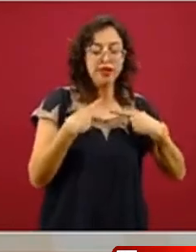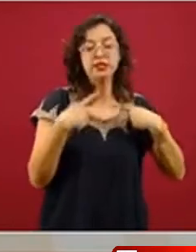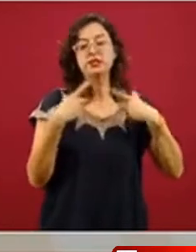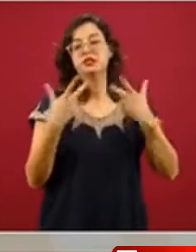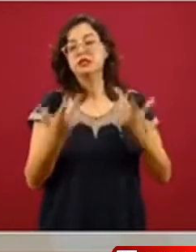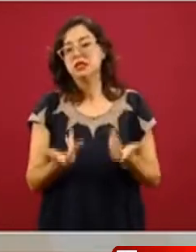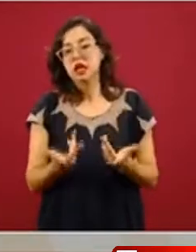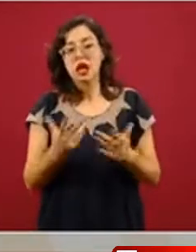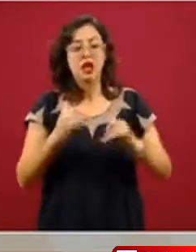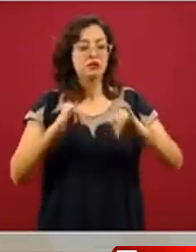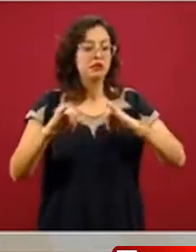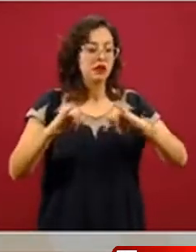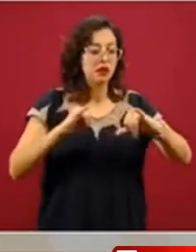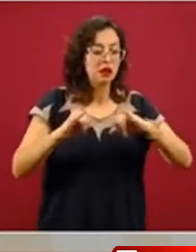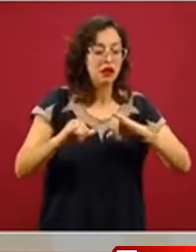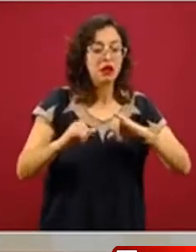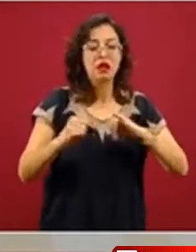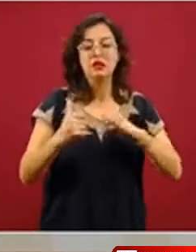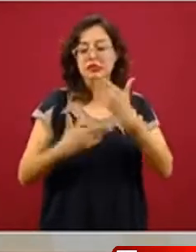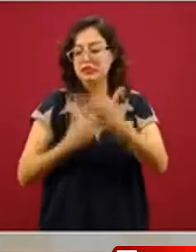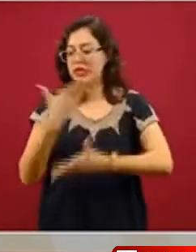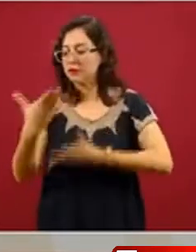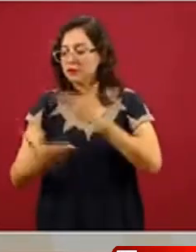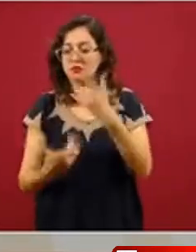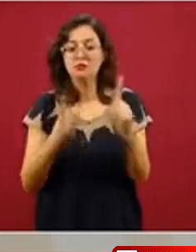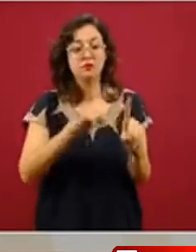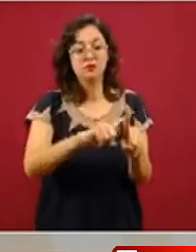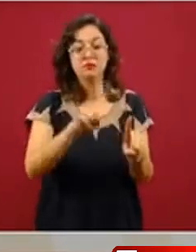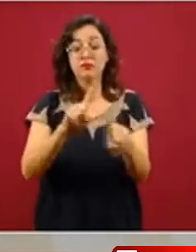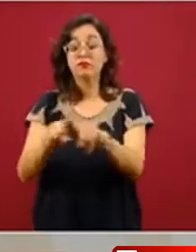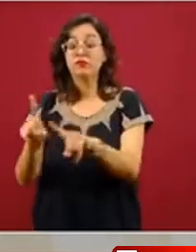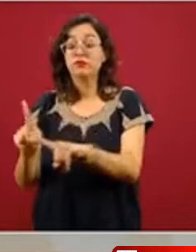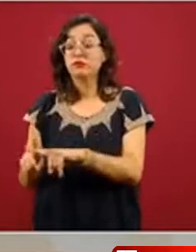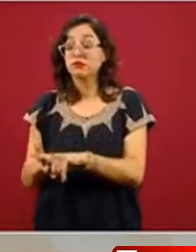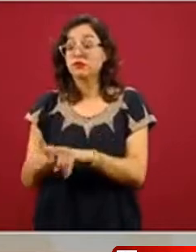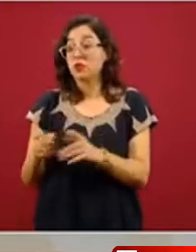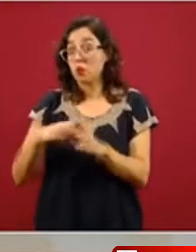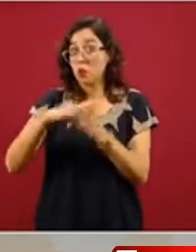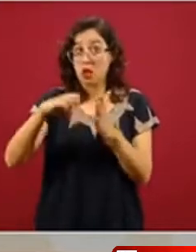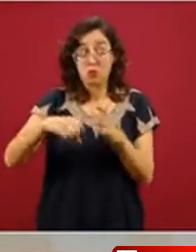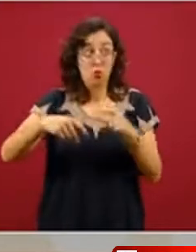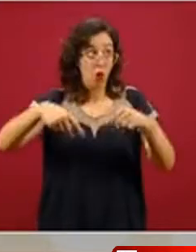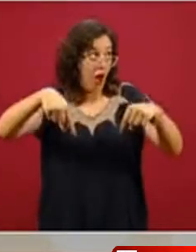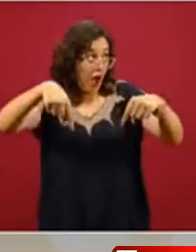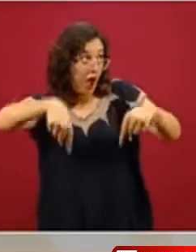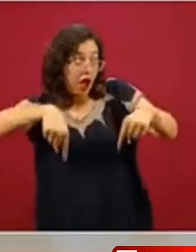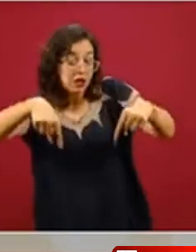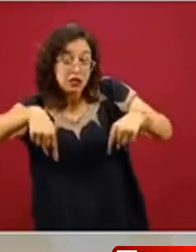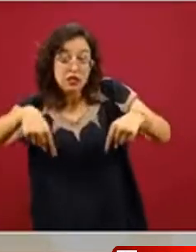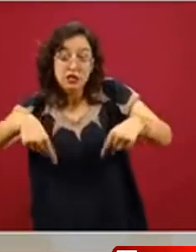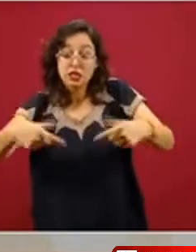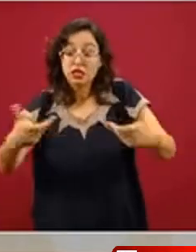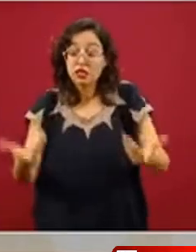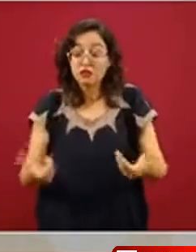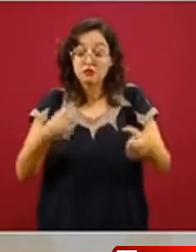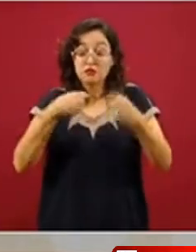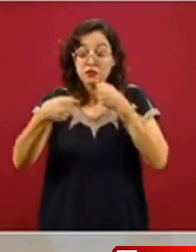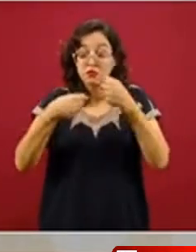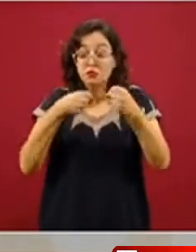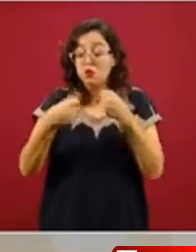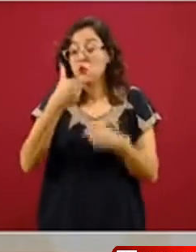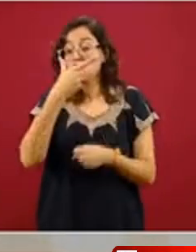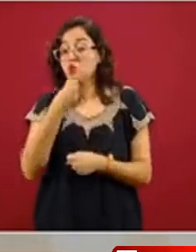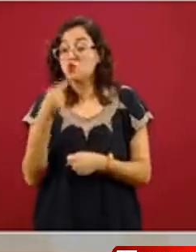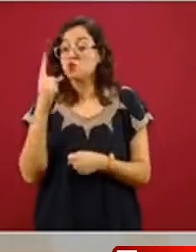la población o por el tipo de servicios que se proveen. Uno es este, que acabamos de poner de ejemplo una vez más, comunicadoras y